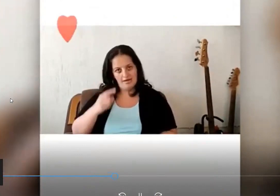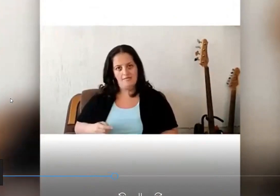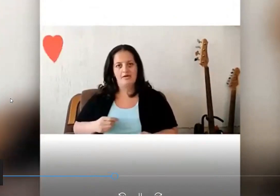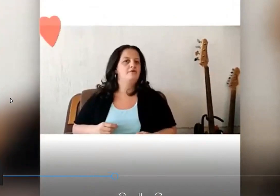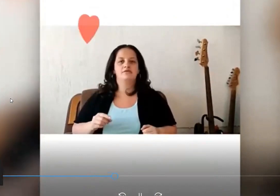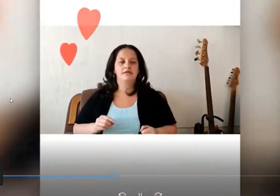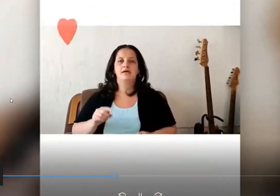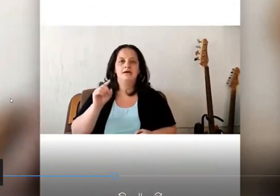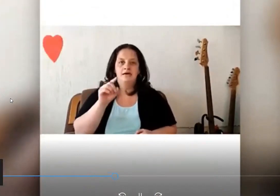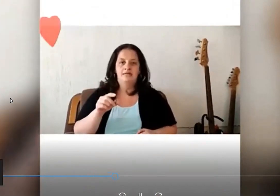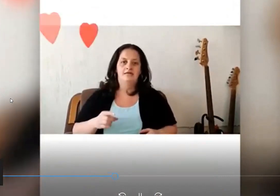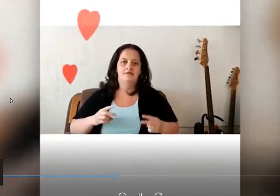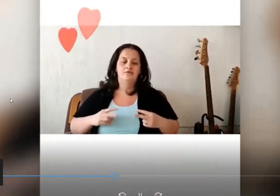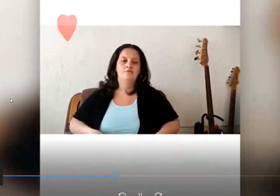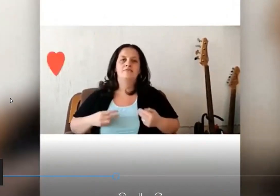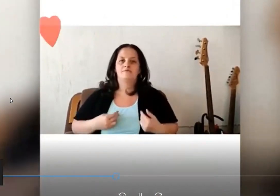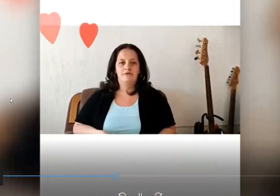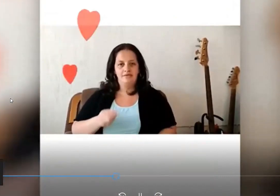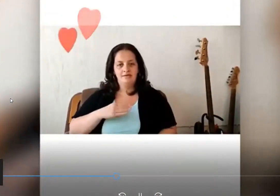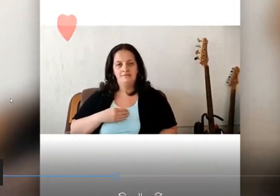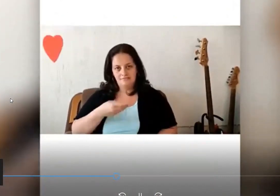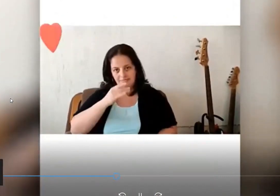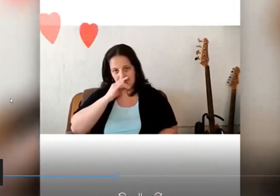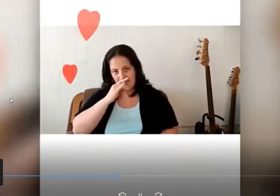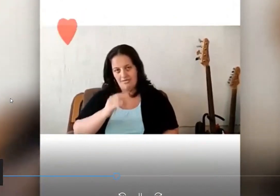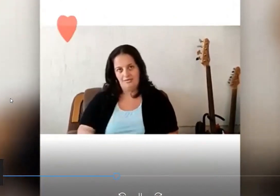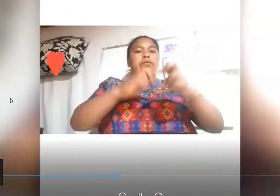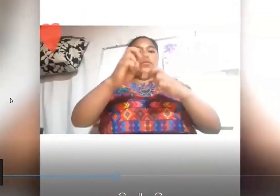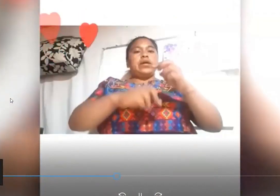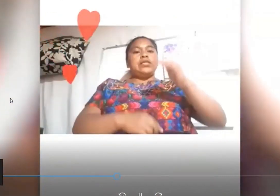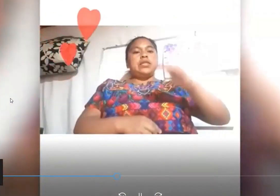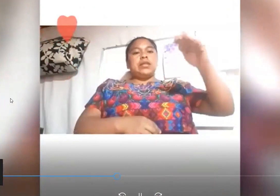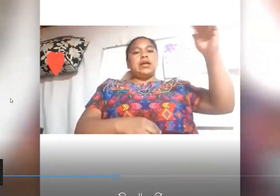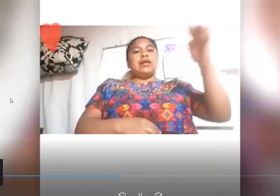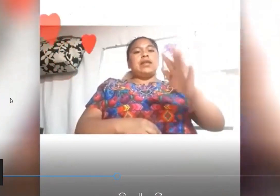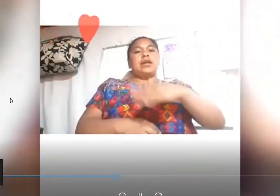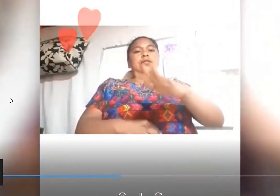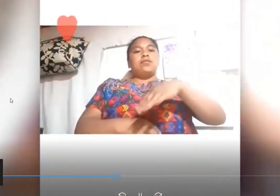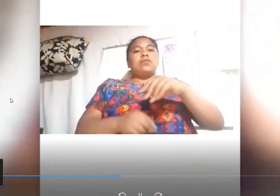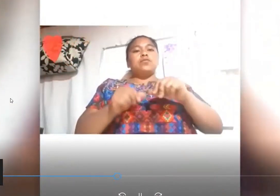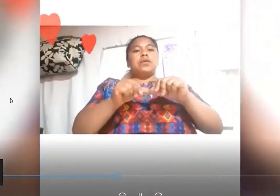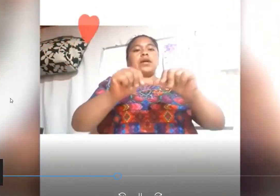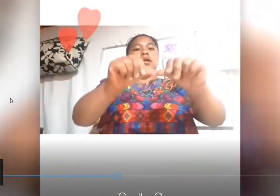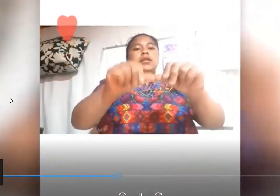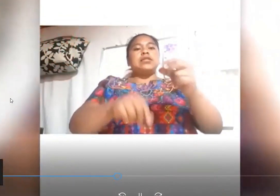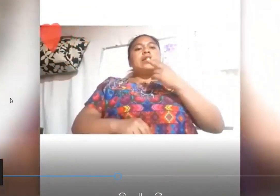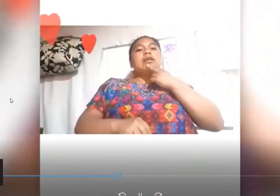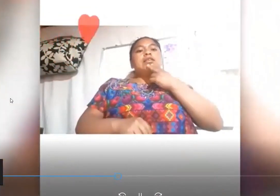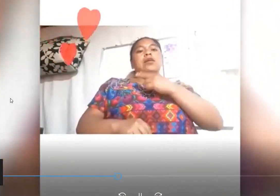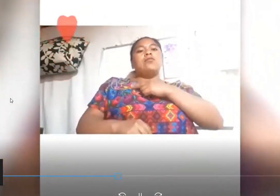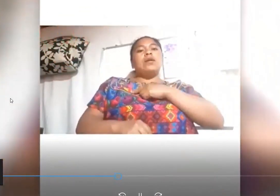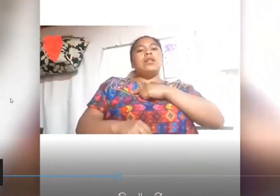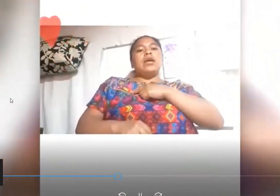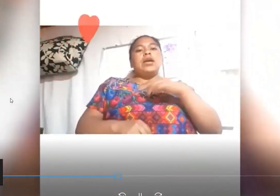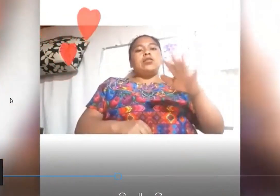de ser el mejor día de tu vida, niña. Procura ser tan grande que todos puedan